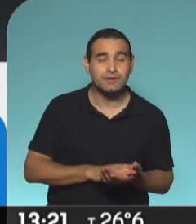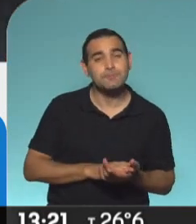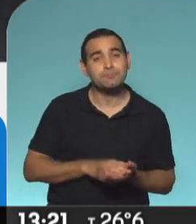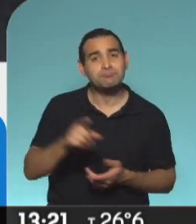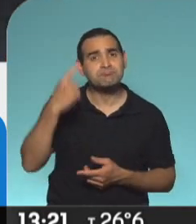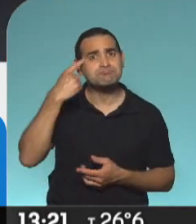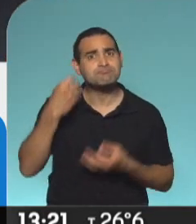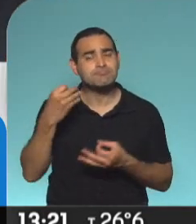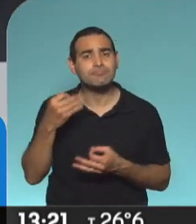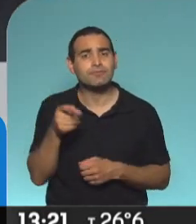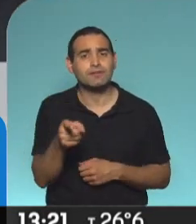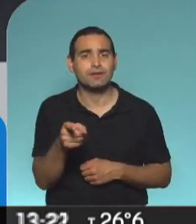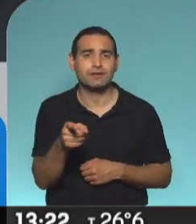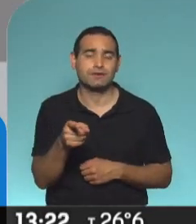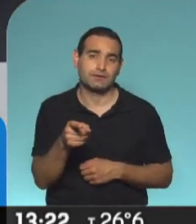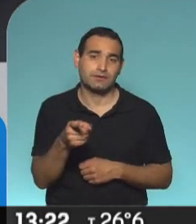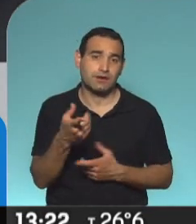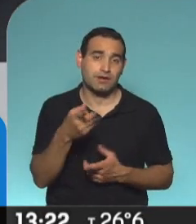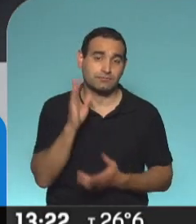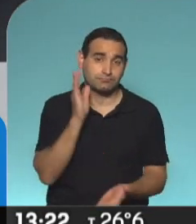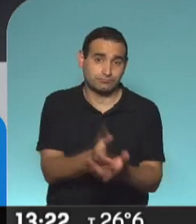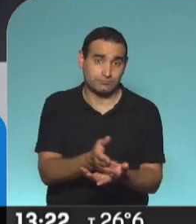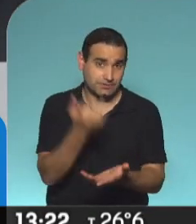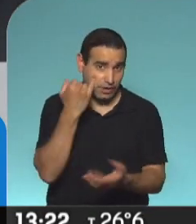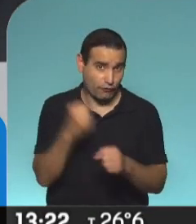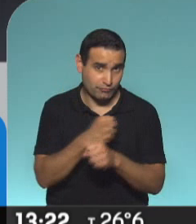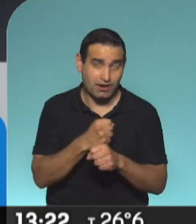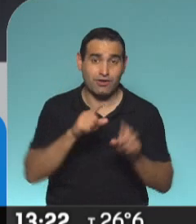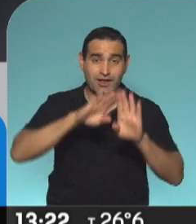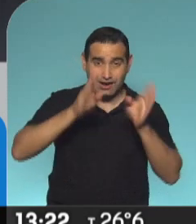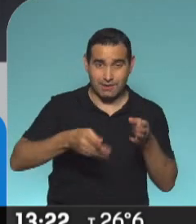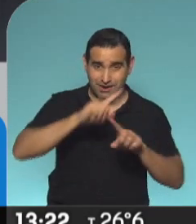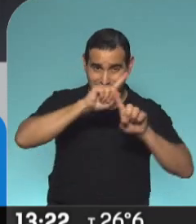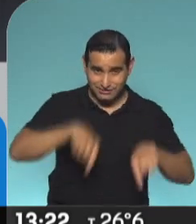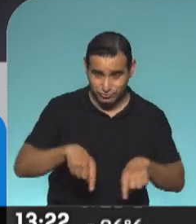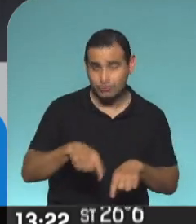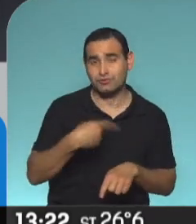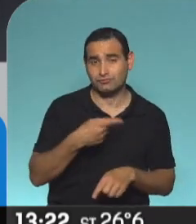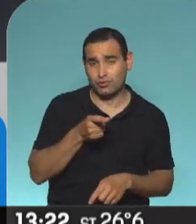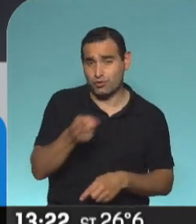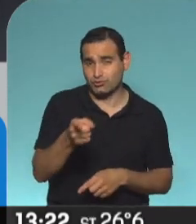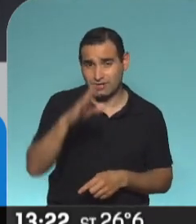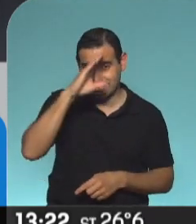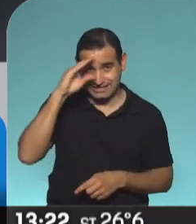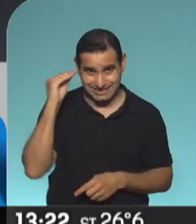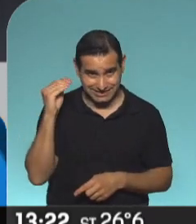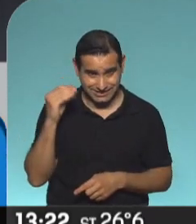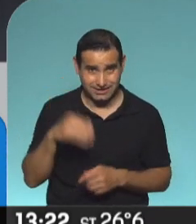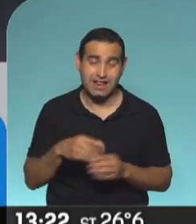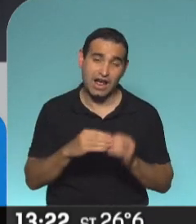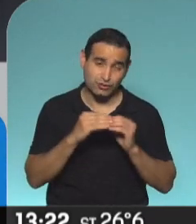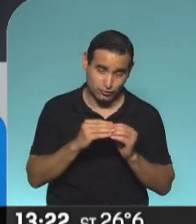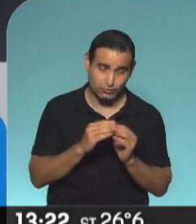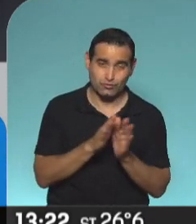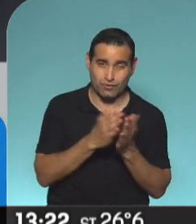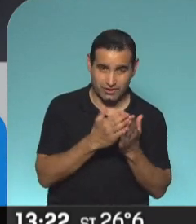usted el impacto del justamente procesamiento que fue confirmado por la Cámara de Casación Penal hacia la vicepresidenta Cristina Fernández en una de las causas